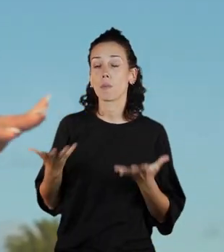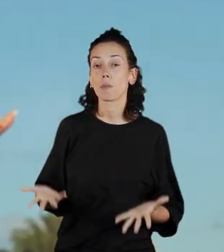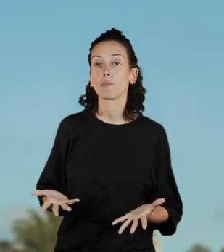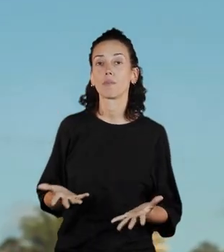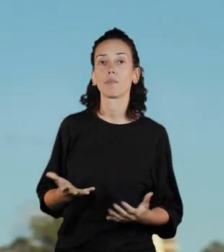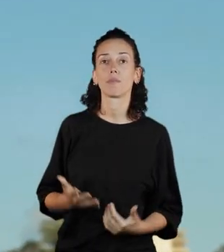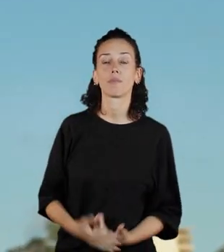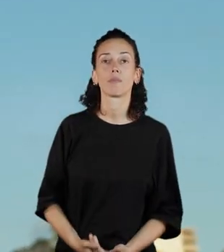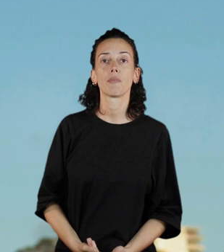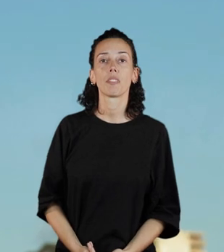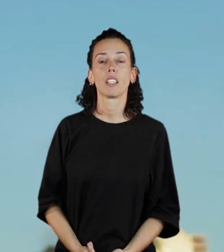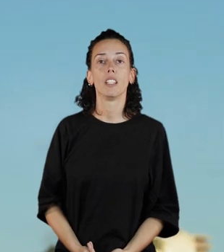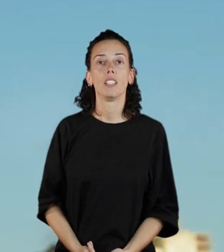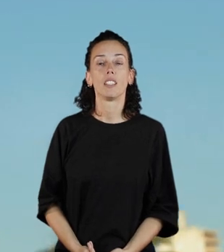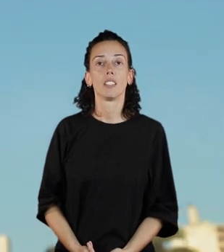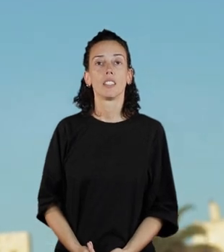Y bueno,